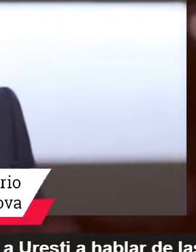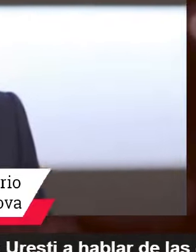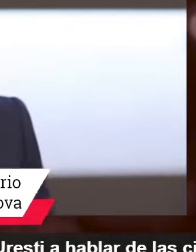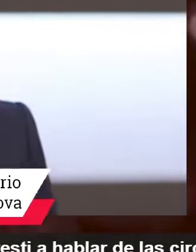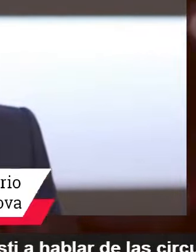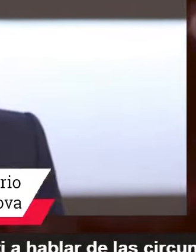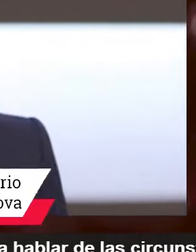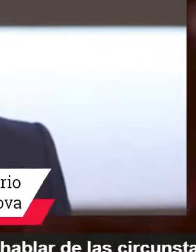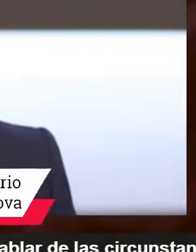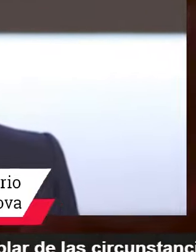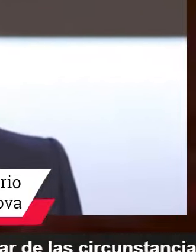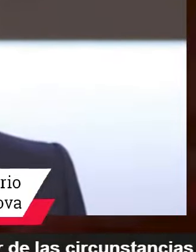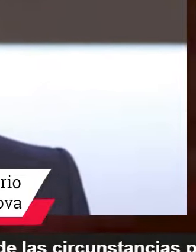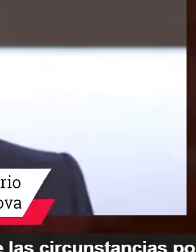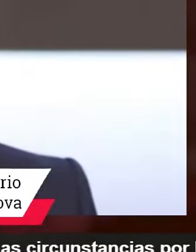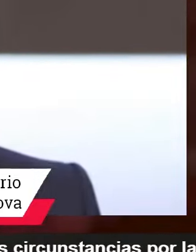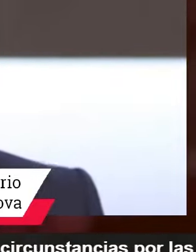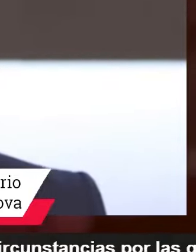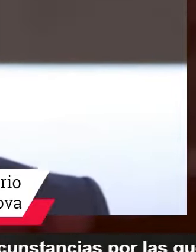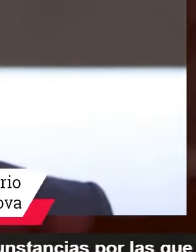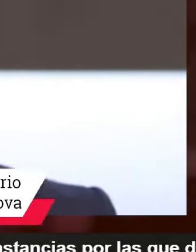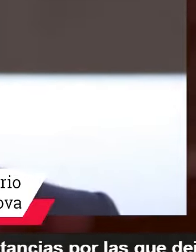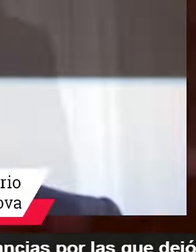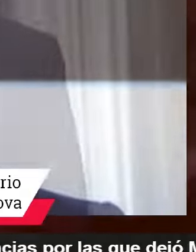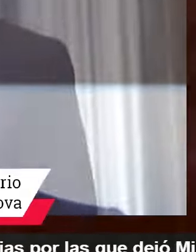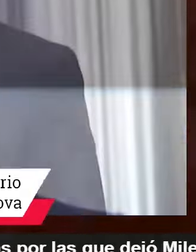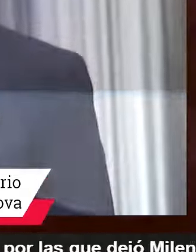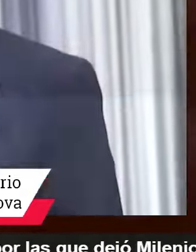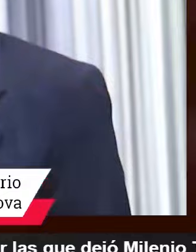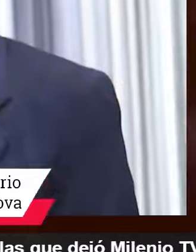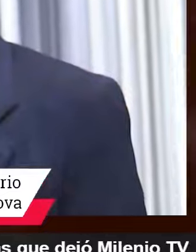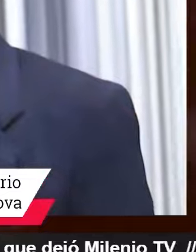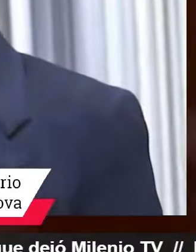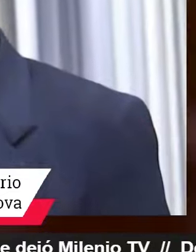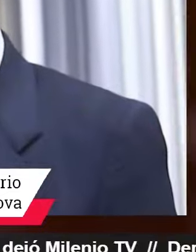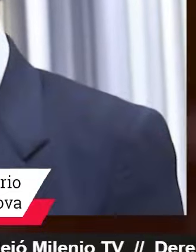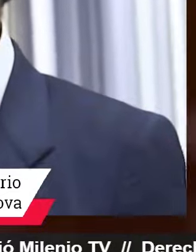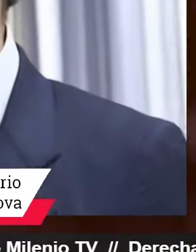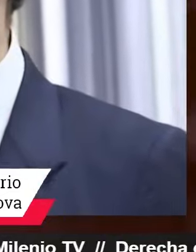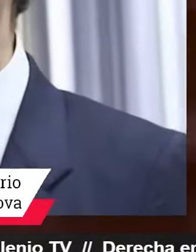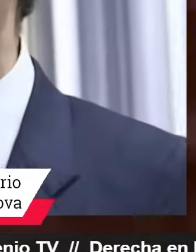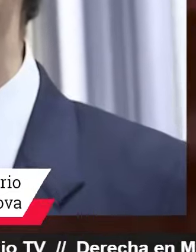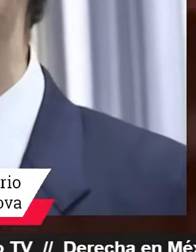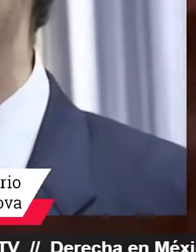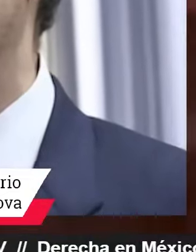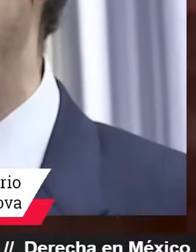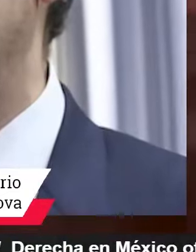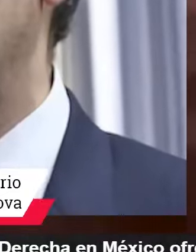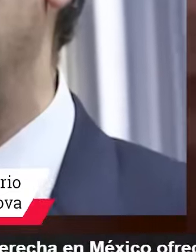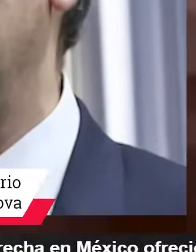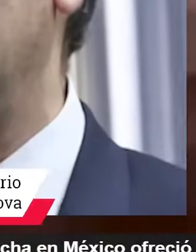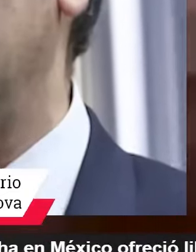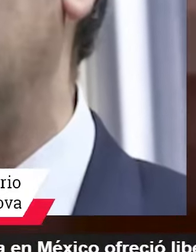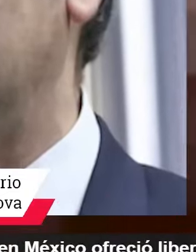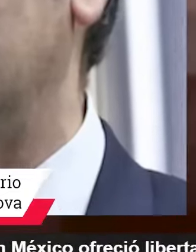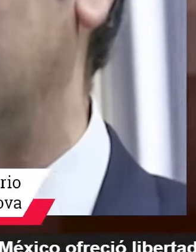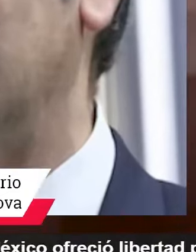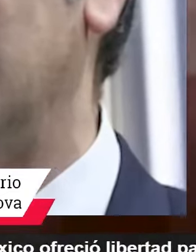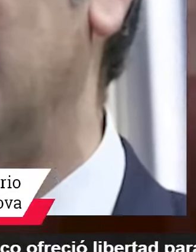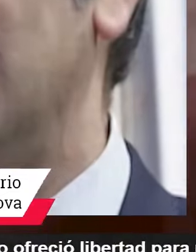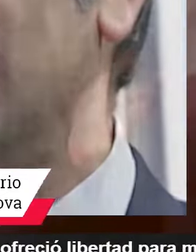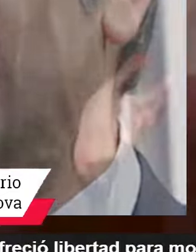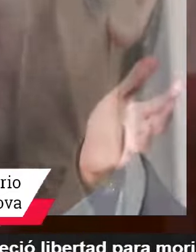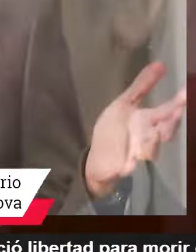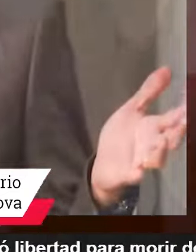presidenta de este instituto eh Guadalupe tadei en torno a la observación ella señala que no